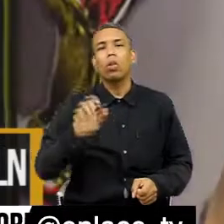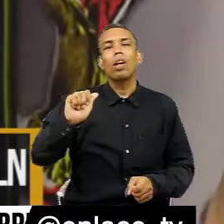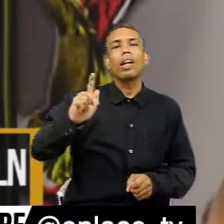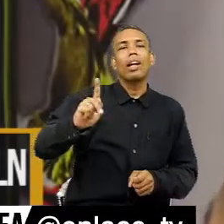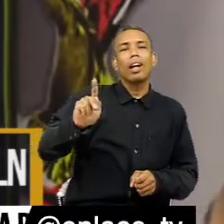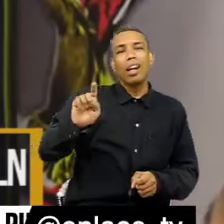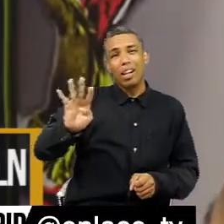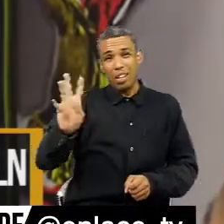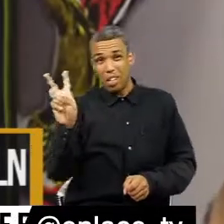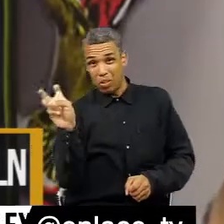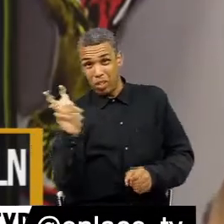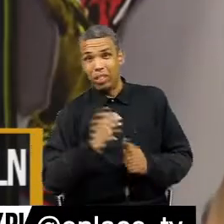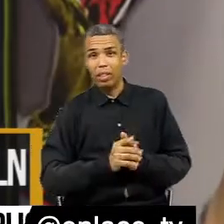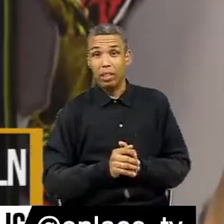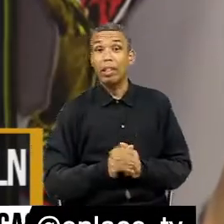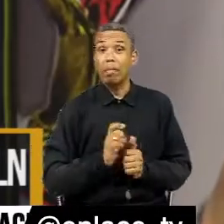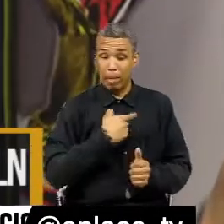y